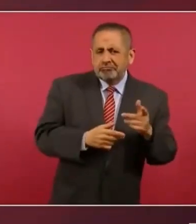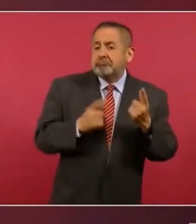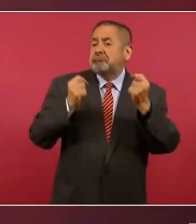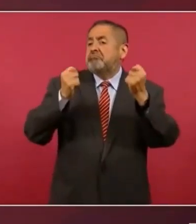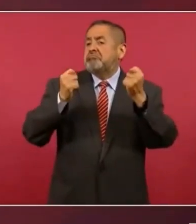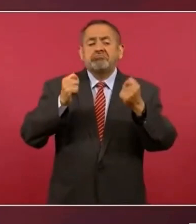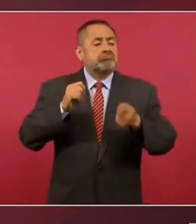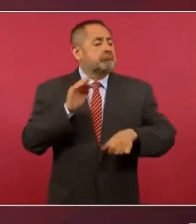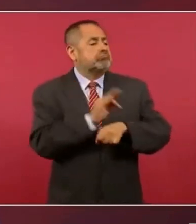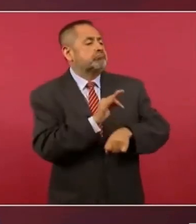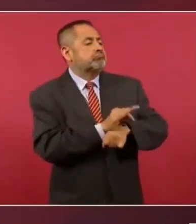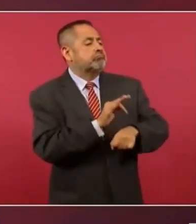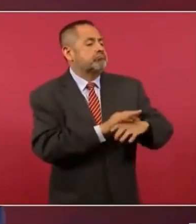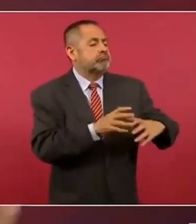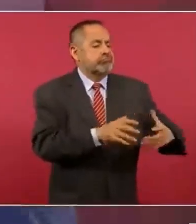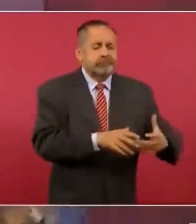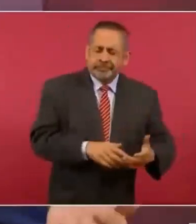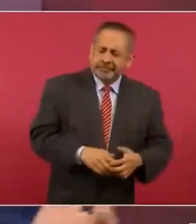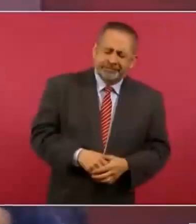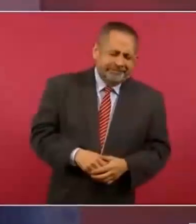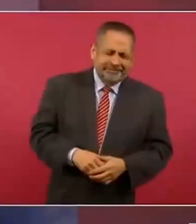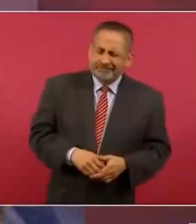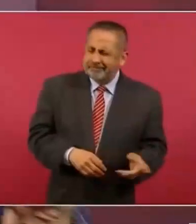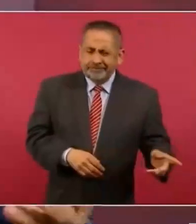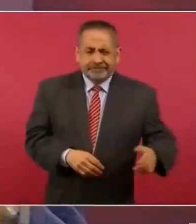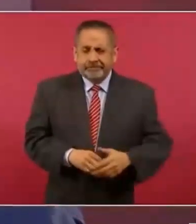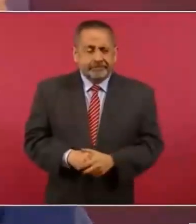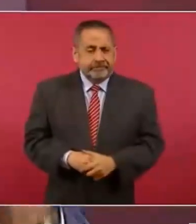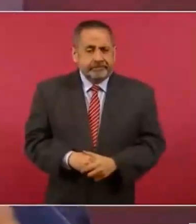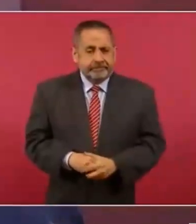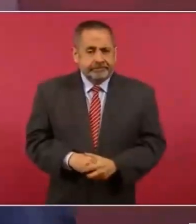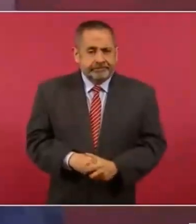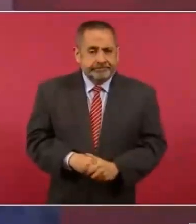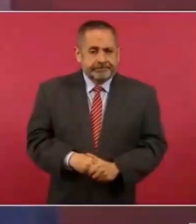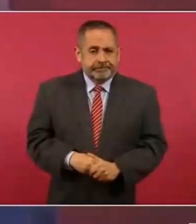blanco. Inclusive,